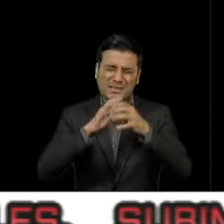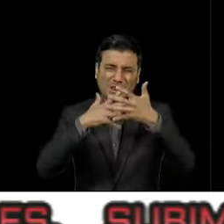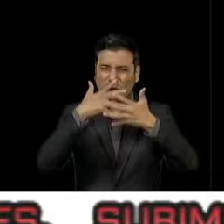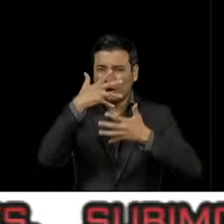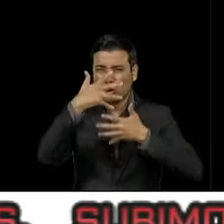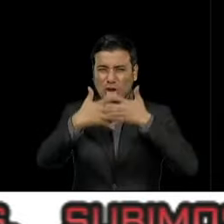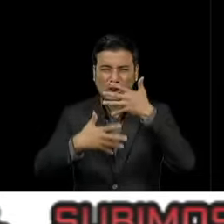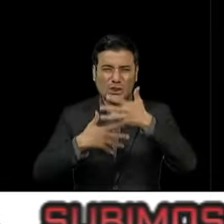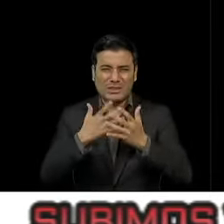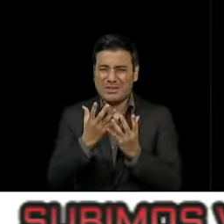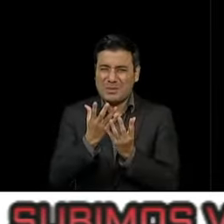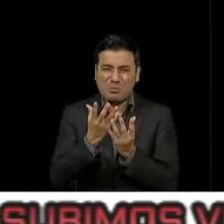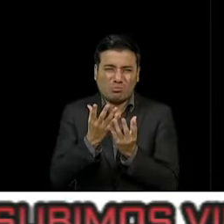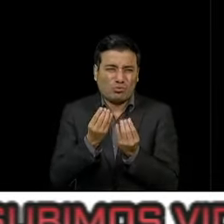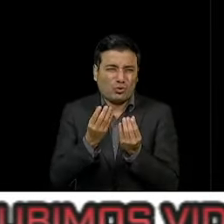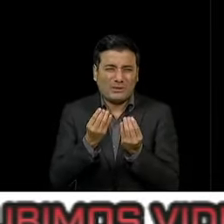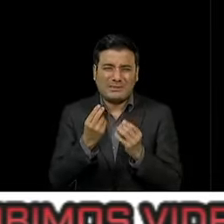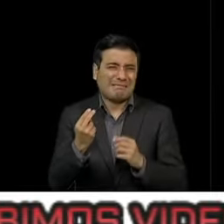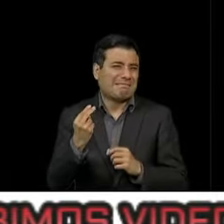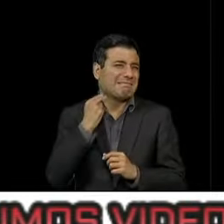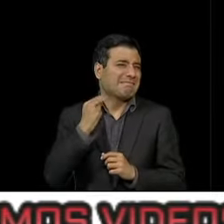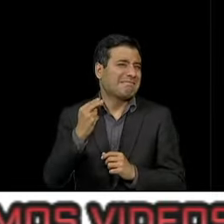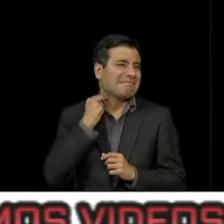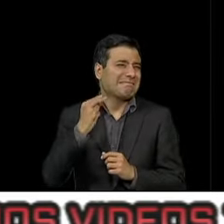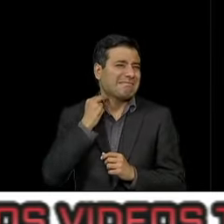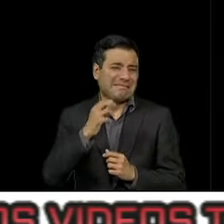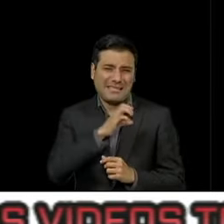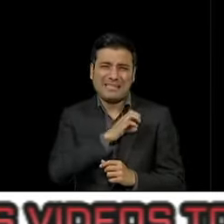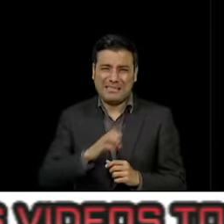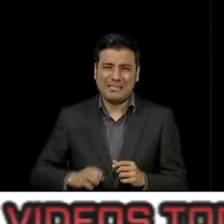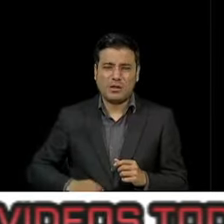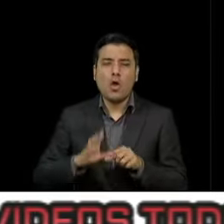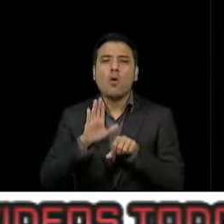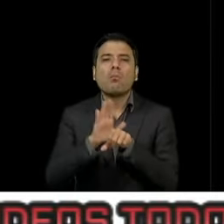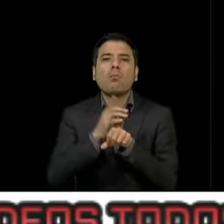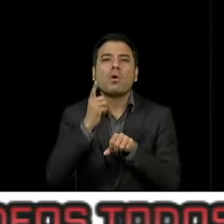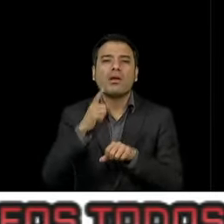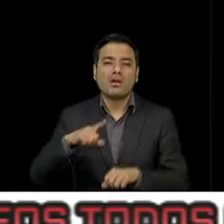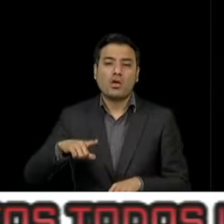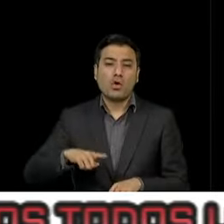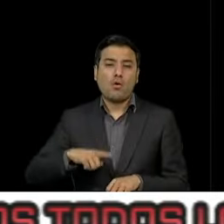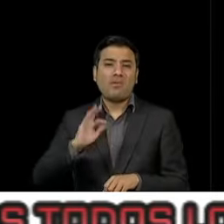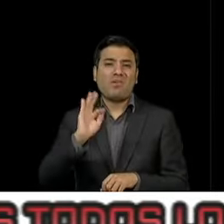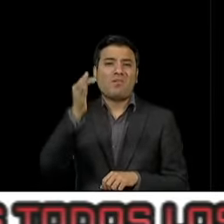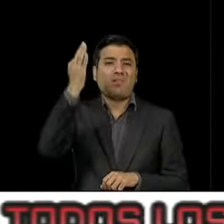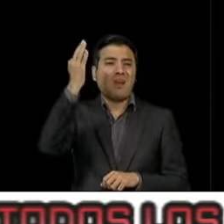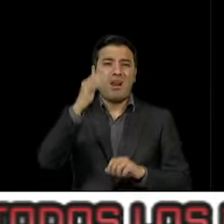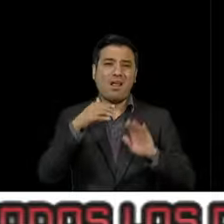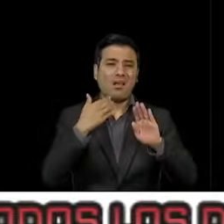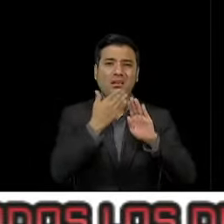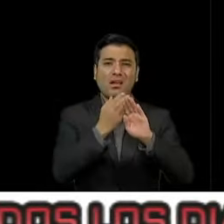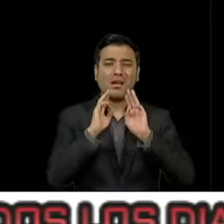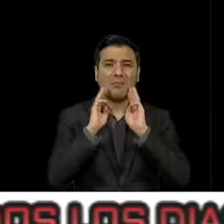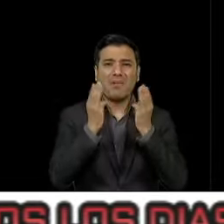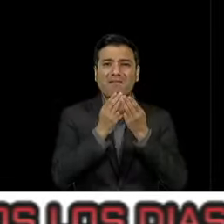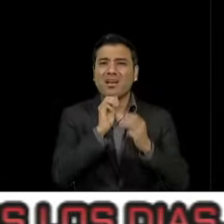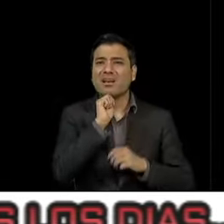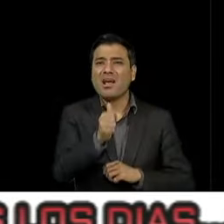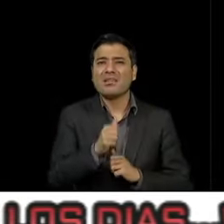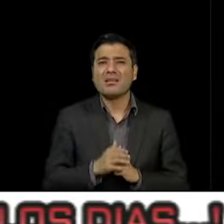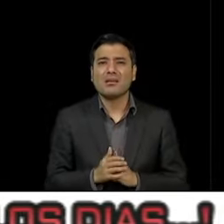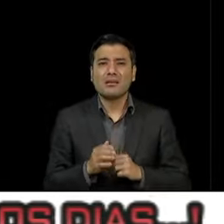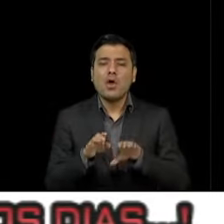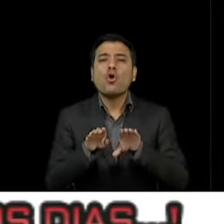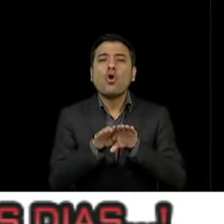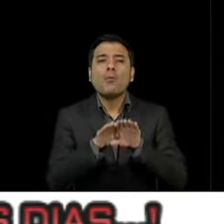tenido México. Y eso tiene una razón de ser. El gobierno federal no le gusta combatir al crimen organizado. Los quiere combatir a